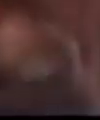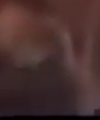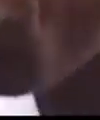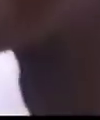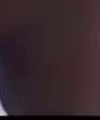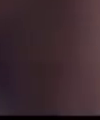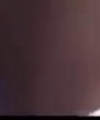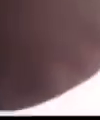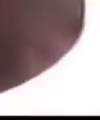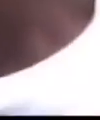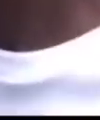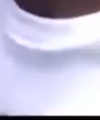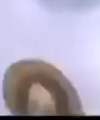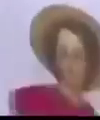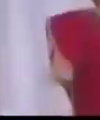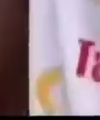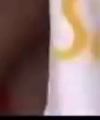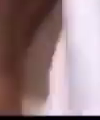de Culepuya. De